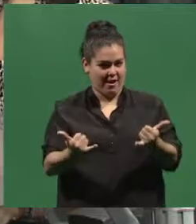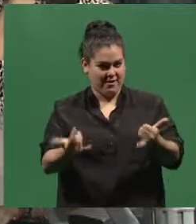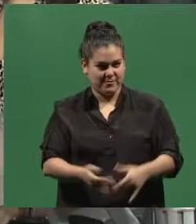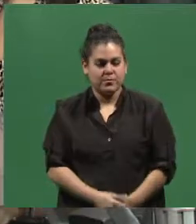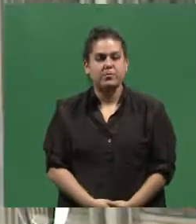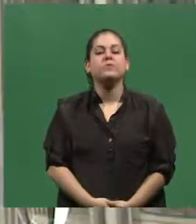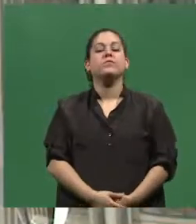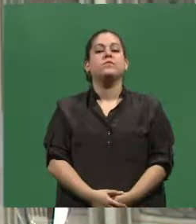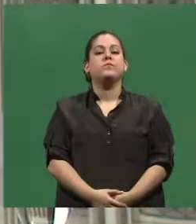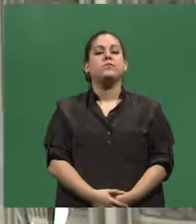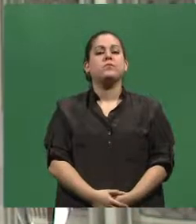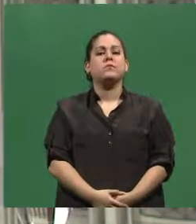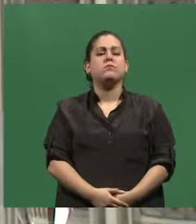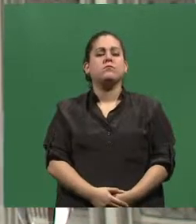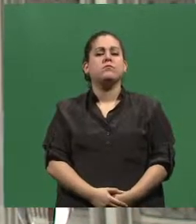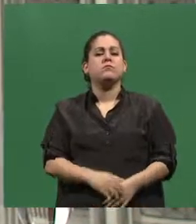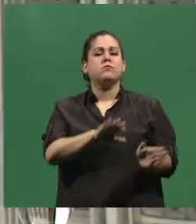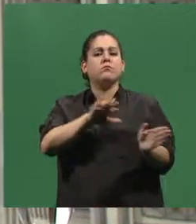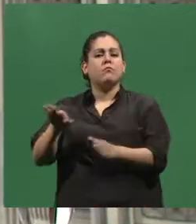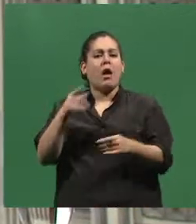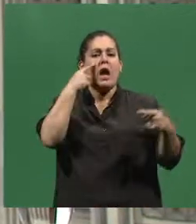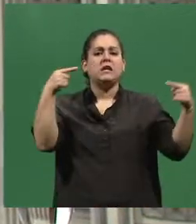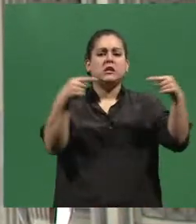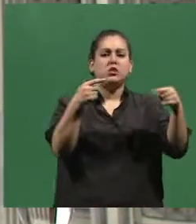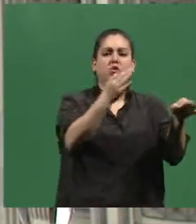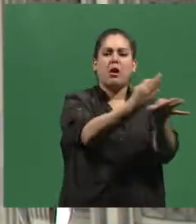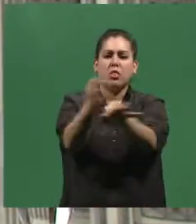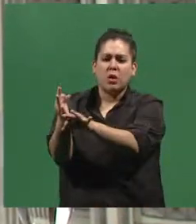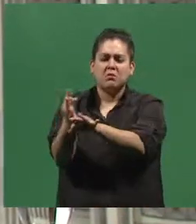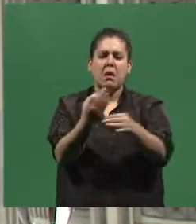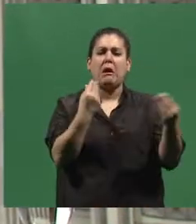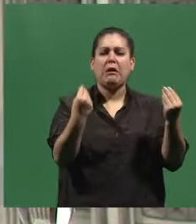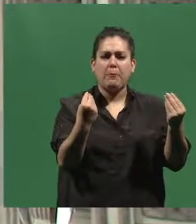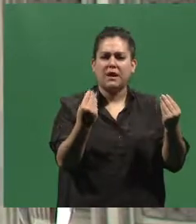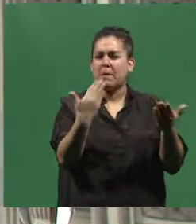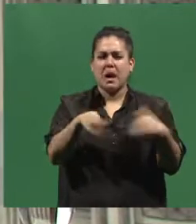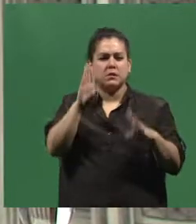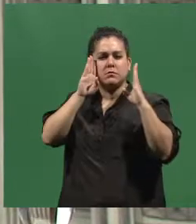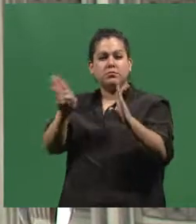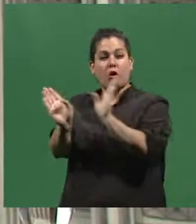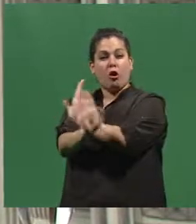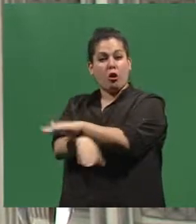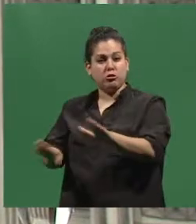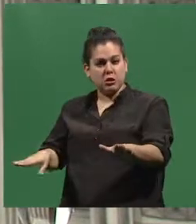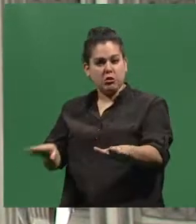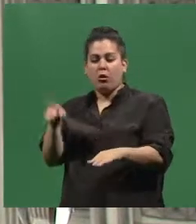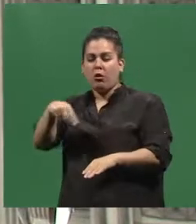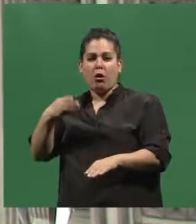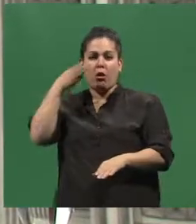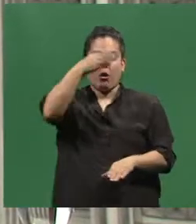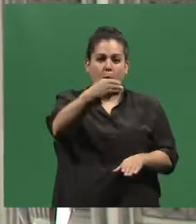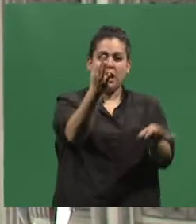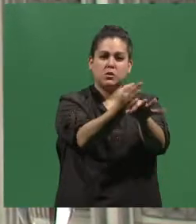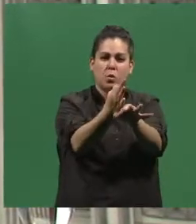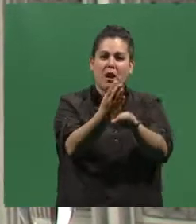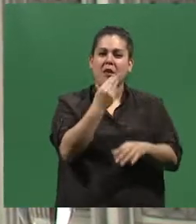traer. ¿Qué pasa con las instituciones educativas? En realidad, ¿qué pasa puntualmente con los chicos que van y tienen una